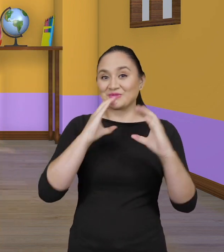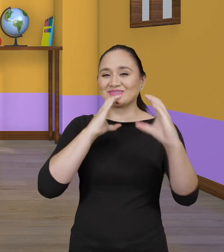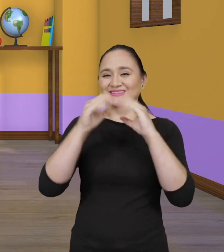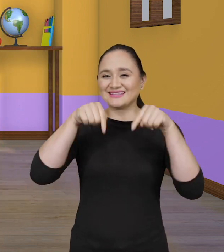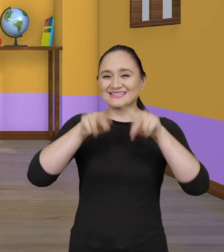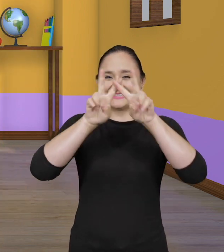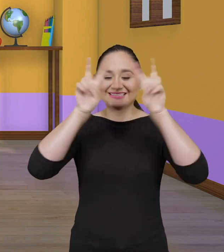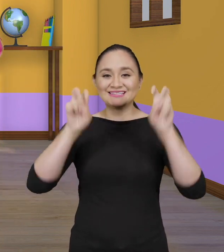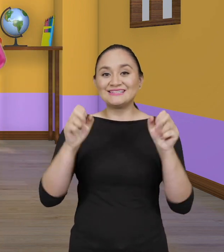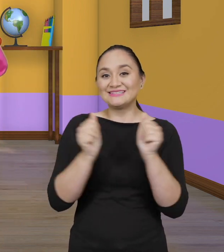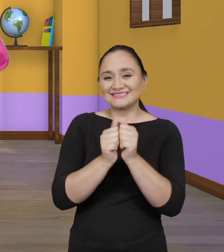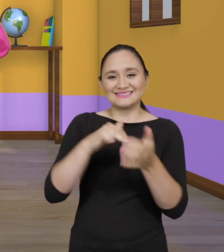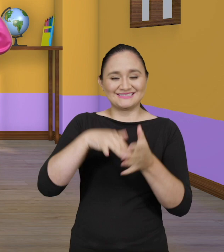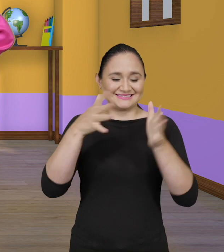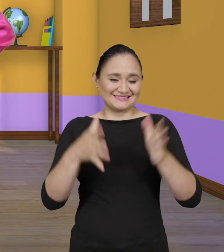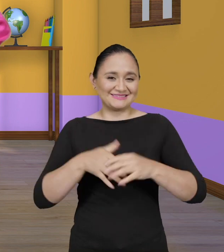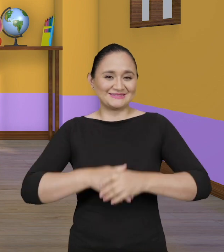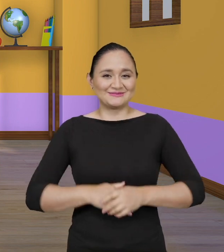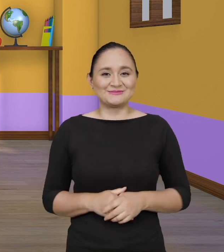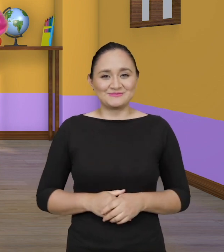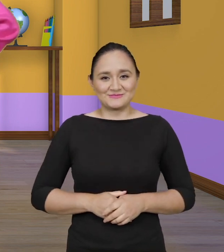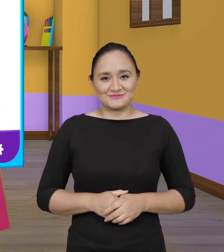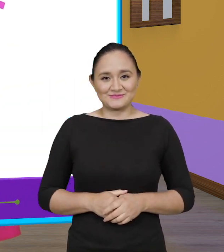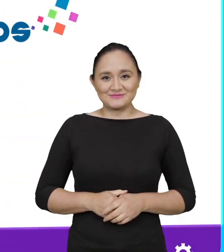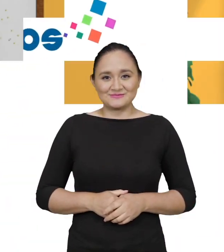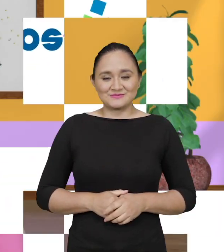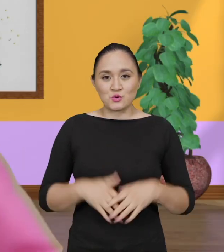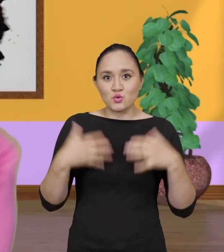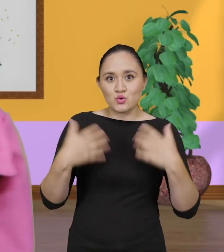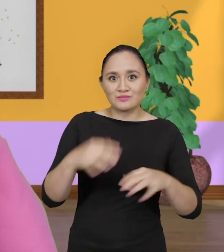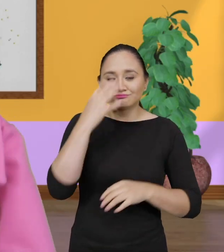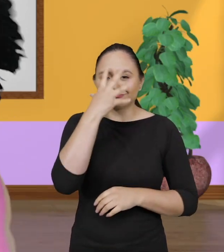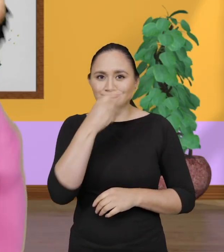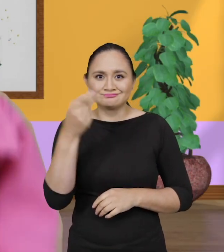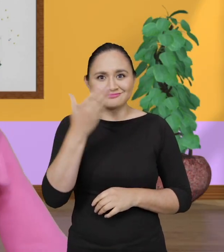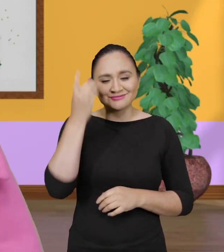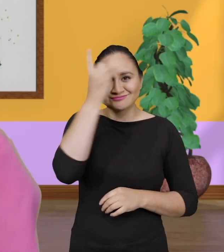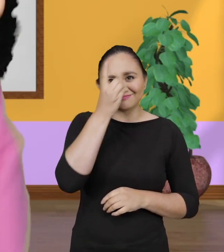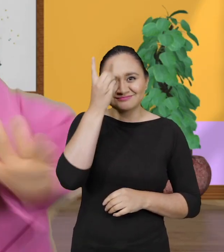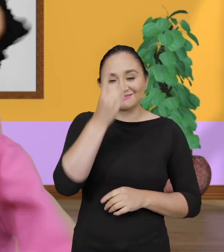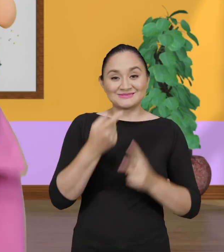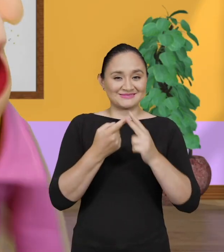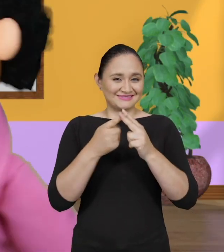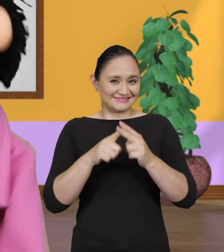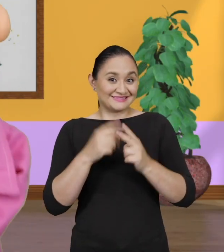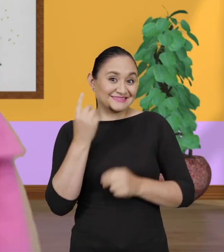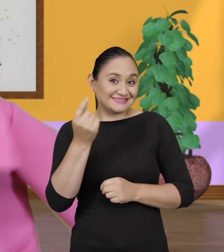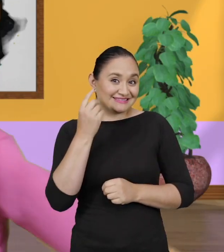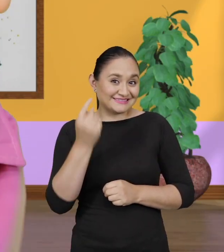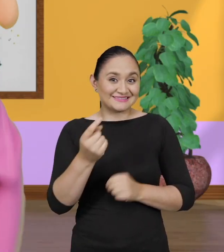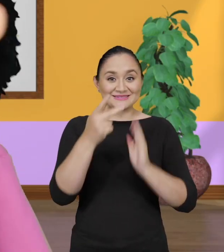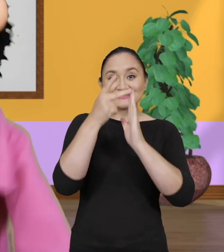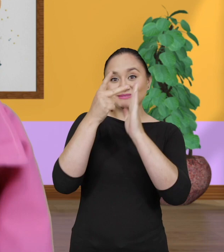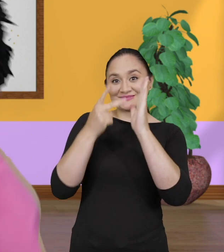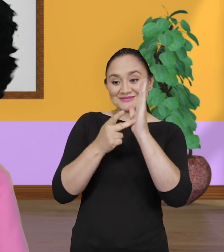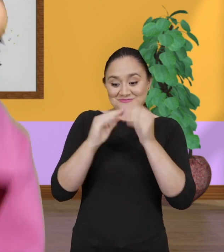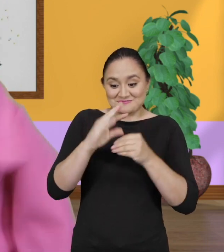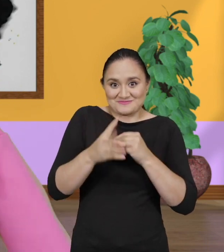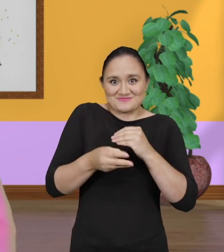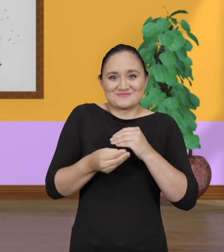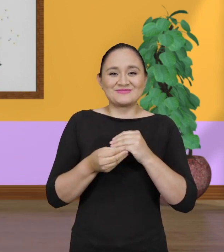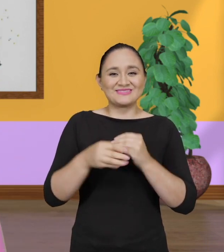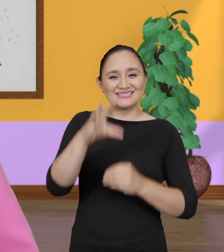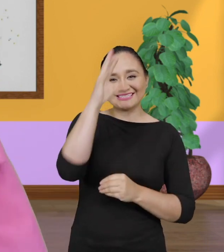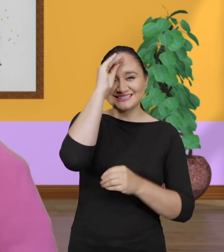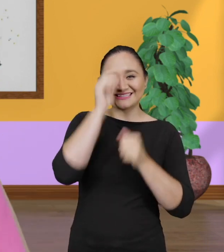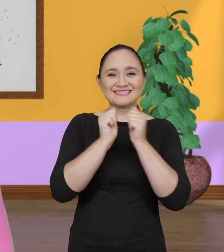conversaré de este tema junto a mis estudiantes. ¡Qué chévere, profe Diana! Empecemos pronto con un programa más